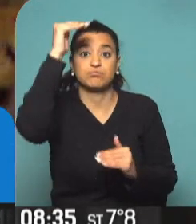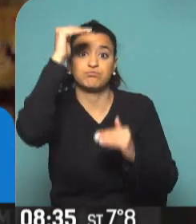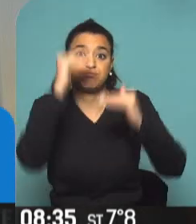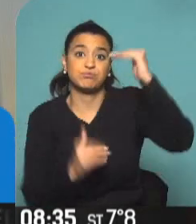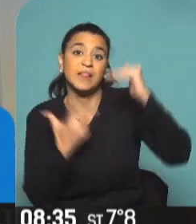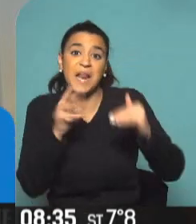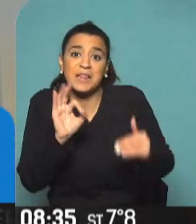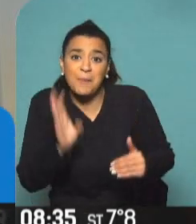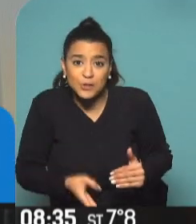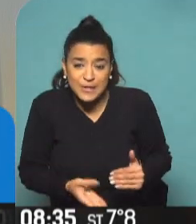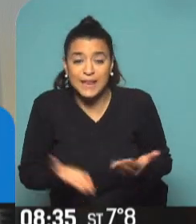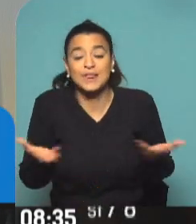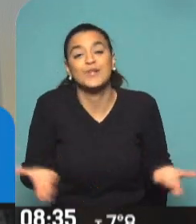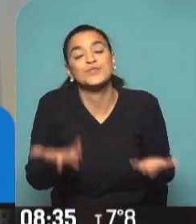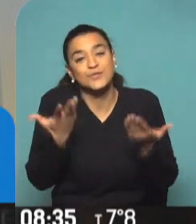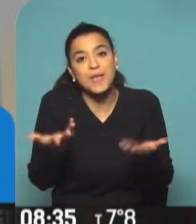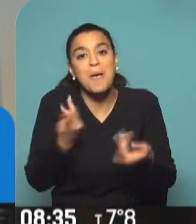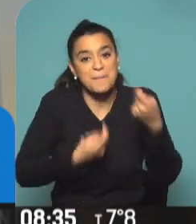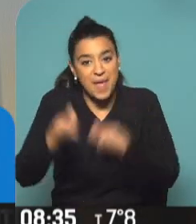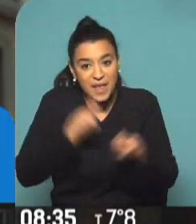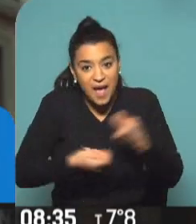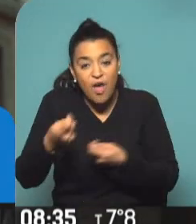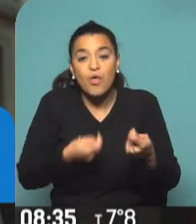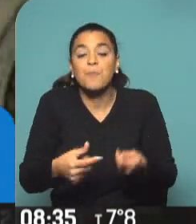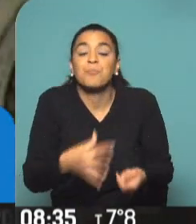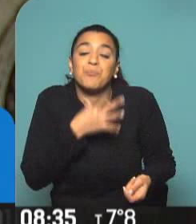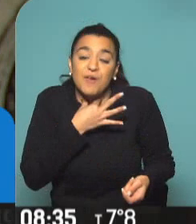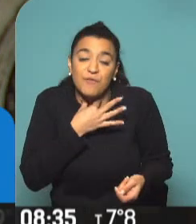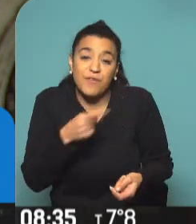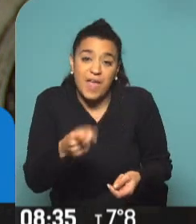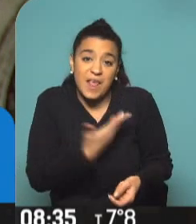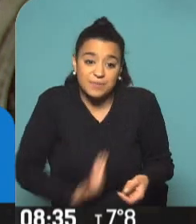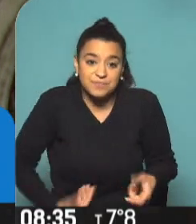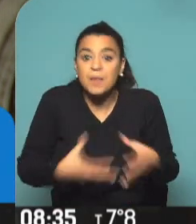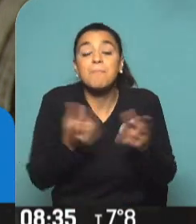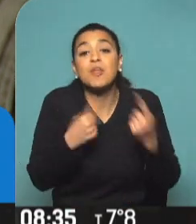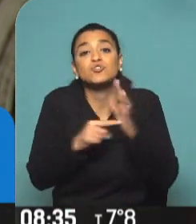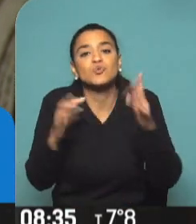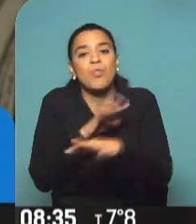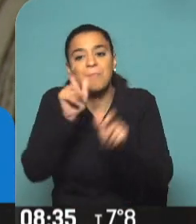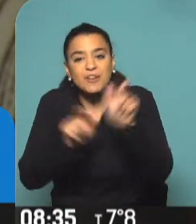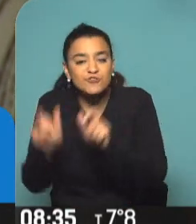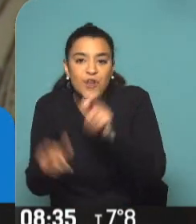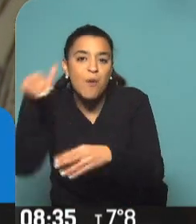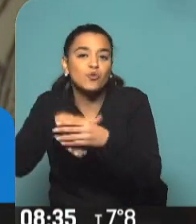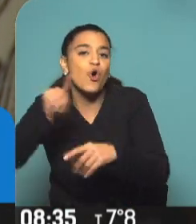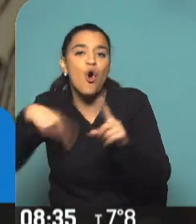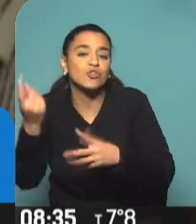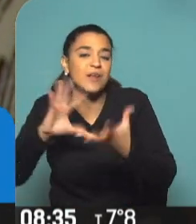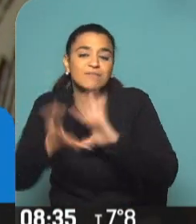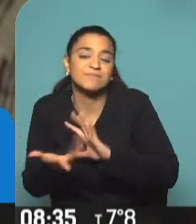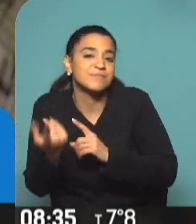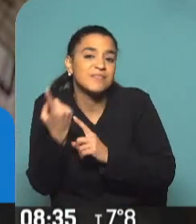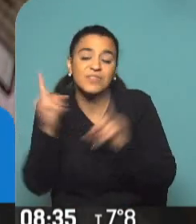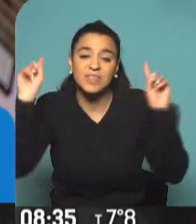del 30%. Es decir, el mercado prefiere una cosa, pero la ciudadanía votó otra cosa. La pregunta que hay que